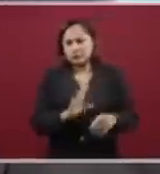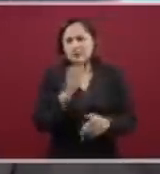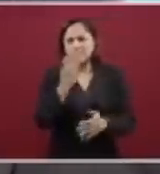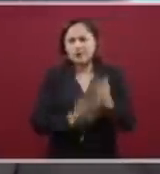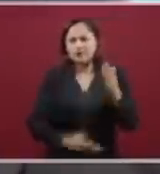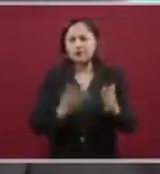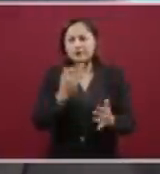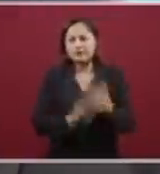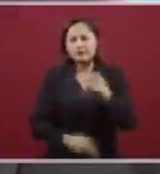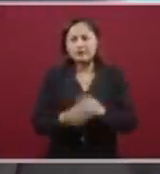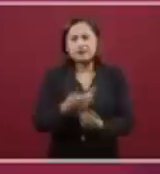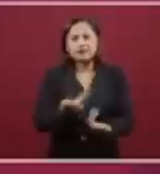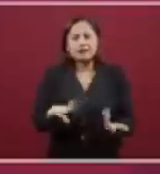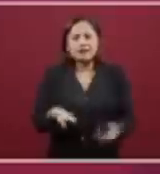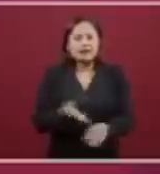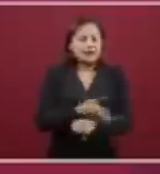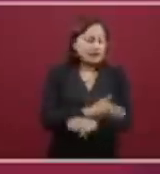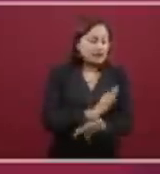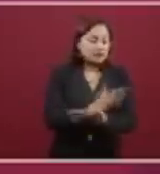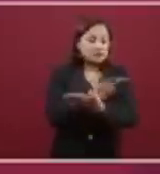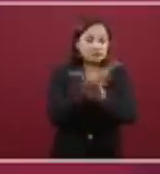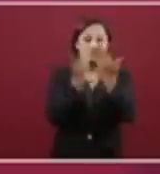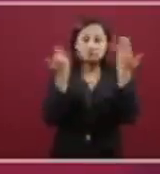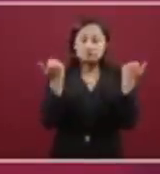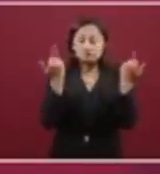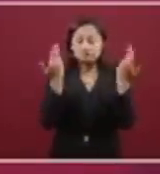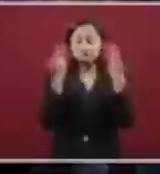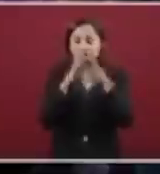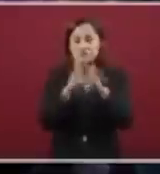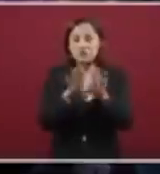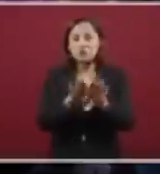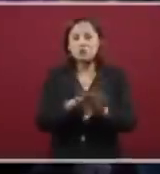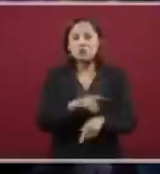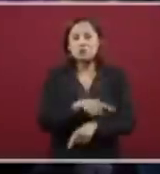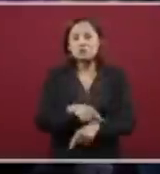no había forma de saber cómo se iban a ustedes